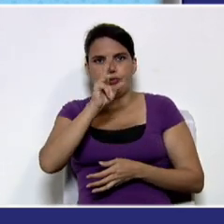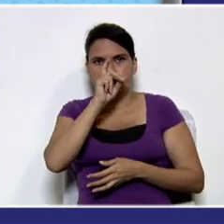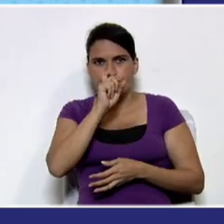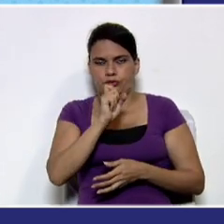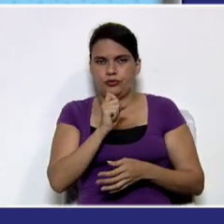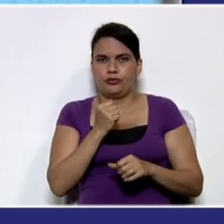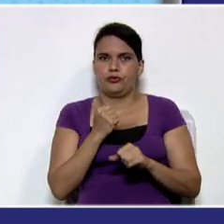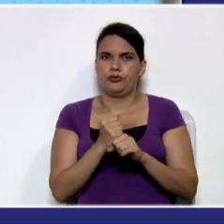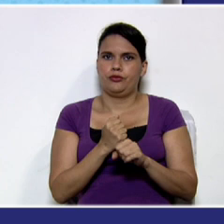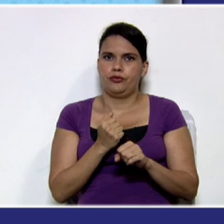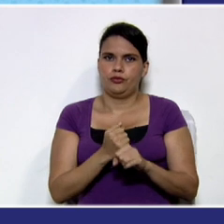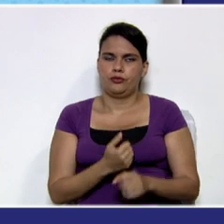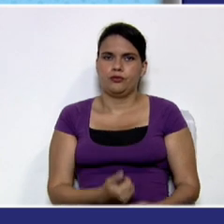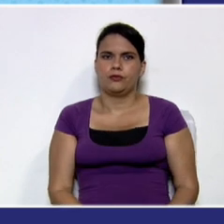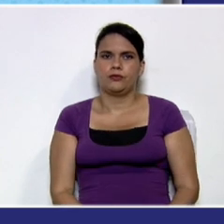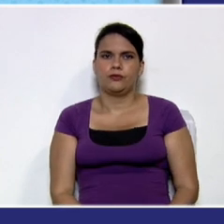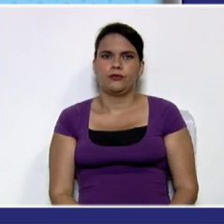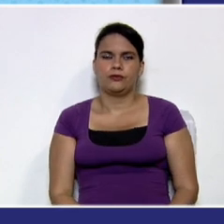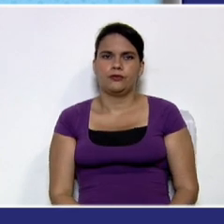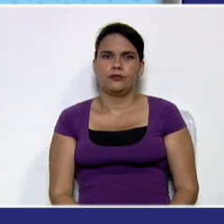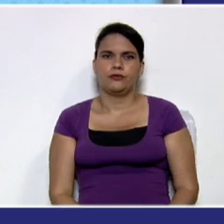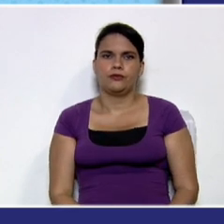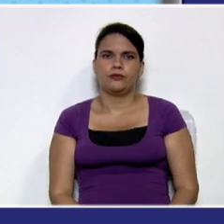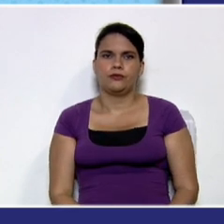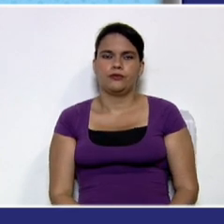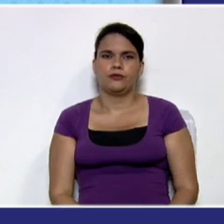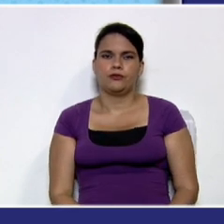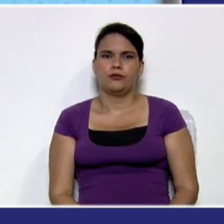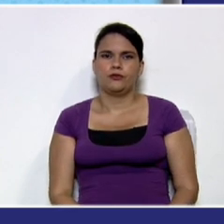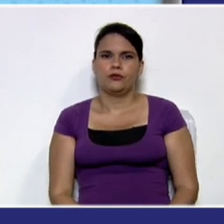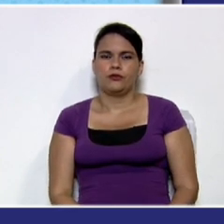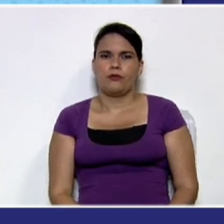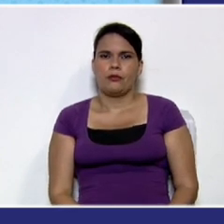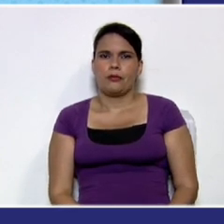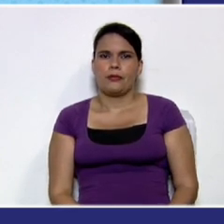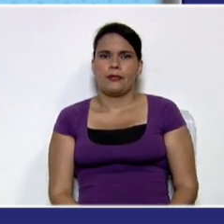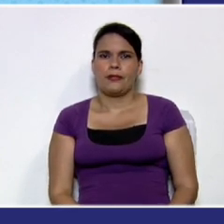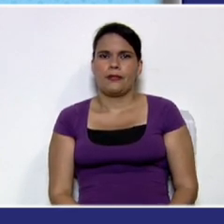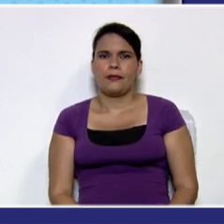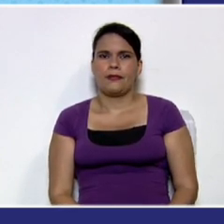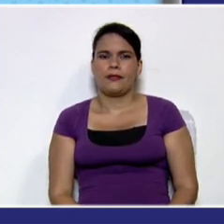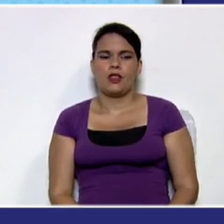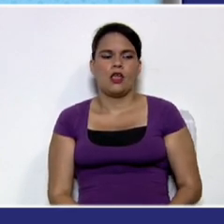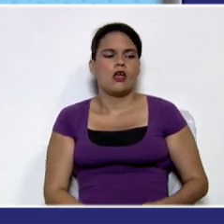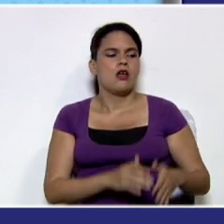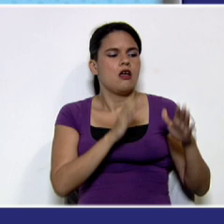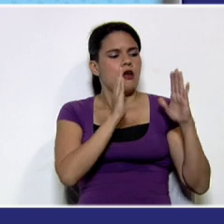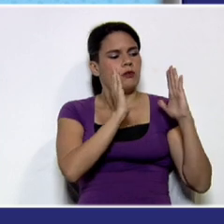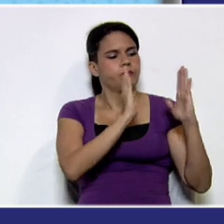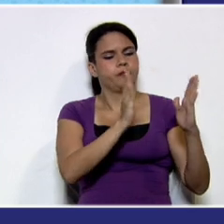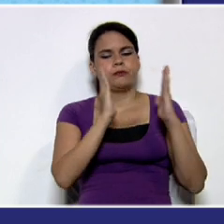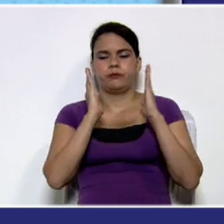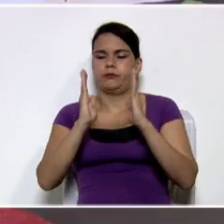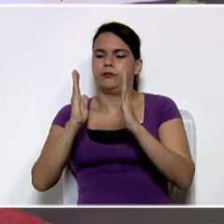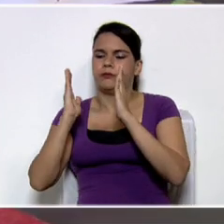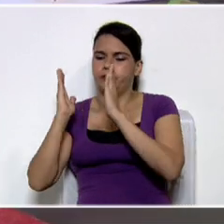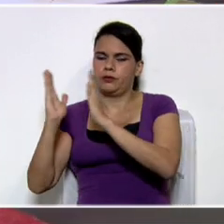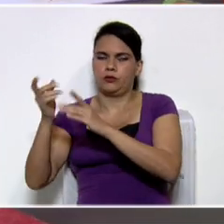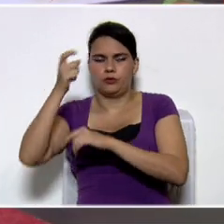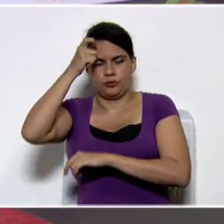vamos a trabajar con lo que es la clasificación de la población según el